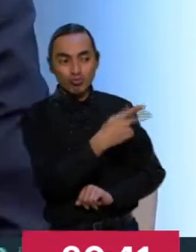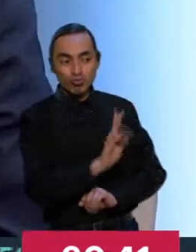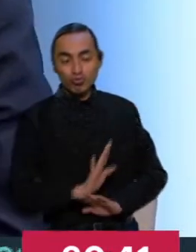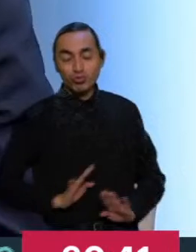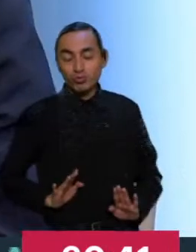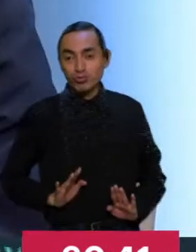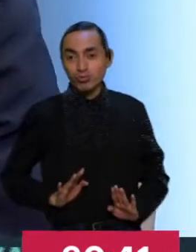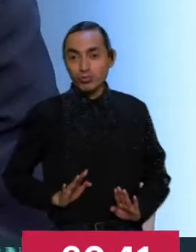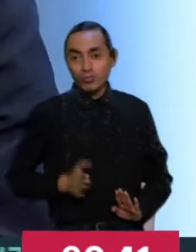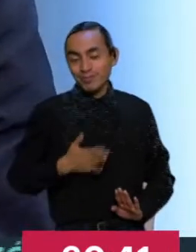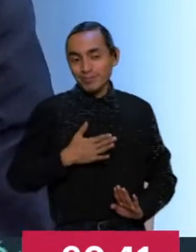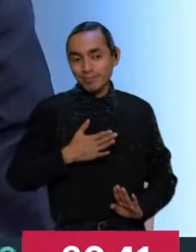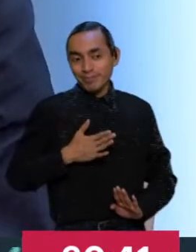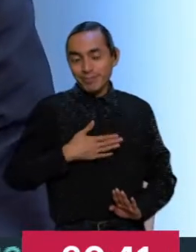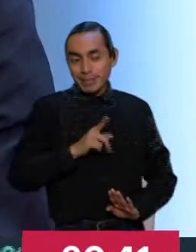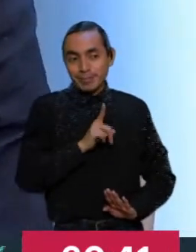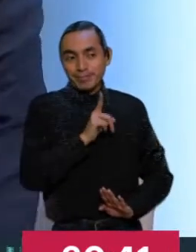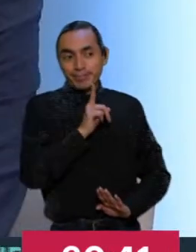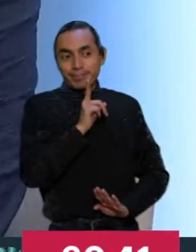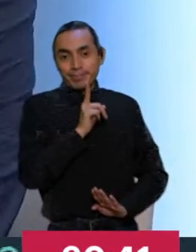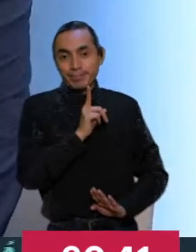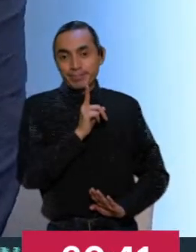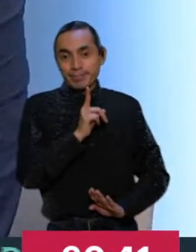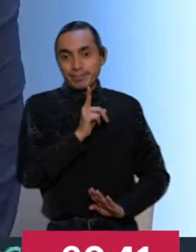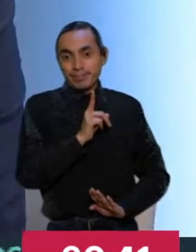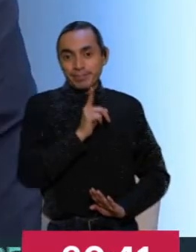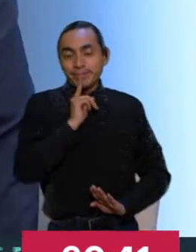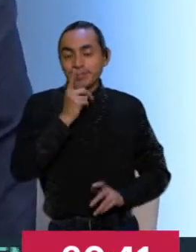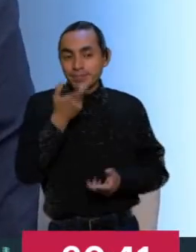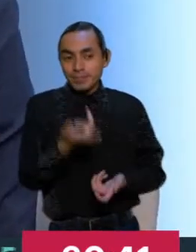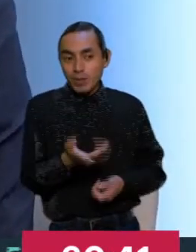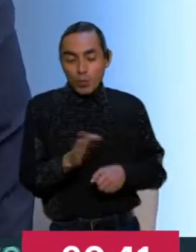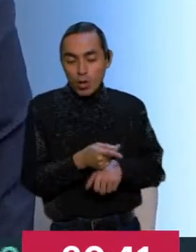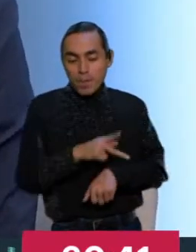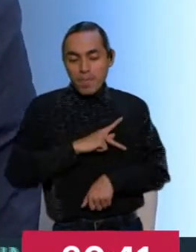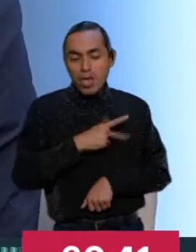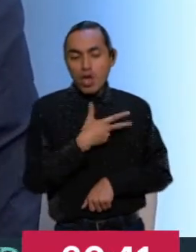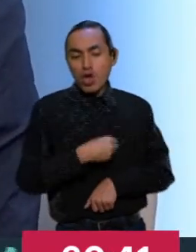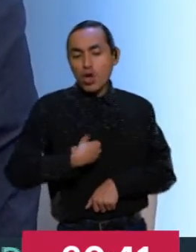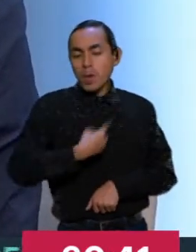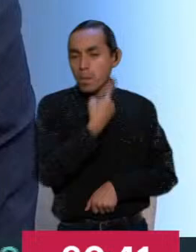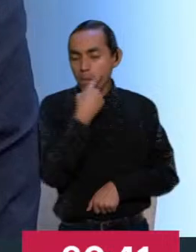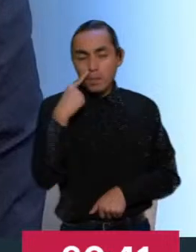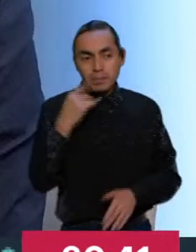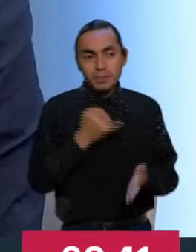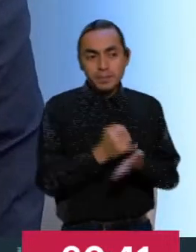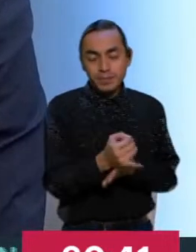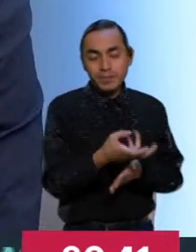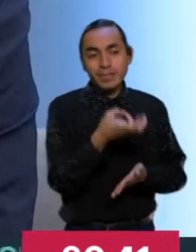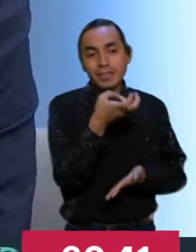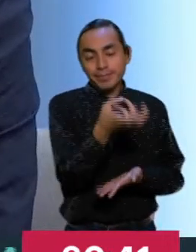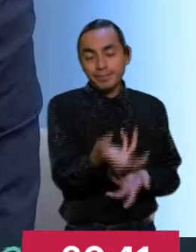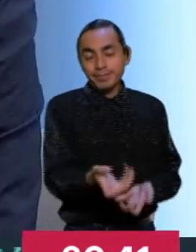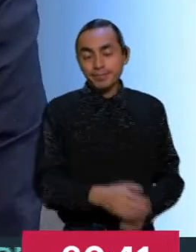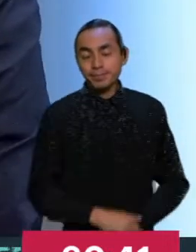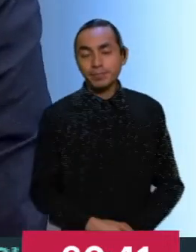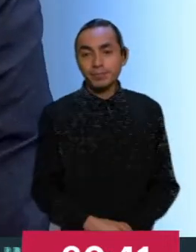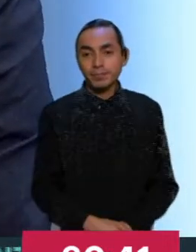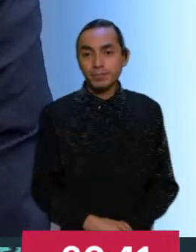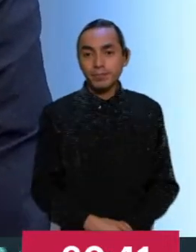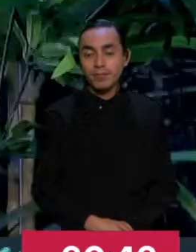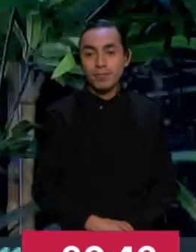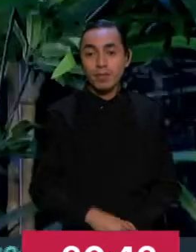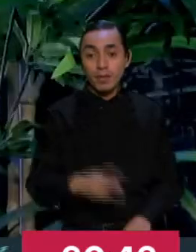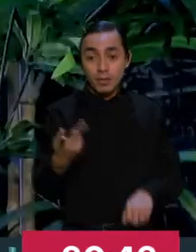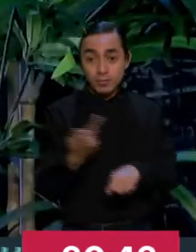O yo me los como porque son mis hijos. Y el objeto de deseo sexual se da ahí por un contexto de propiedad y dominio. El hecho